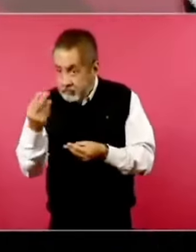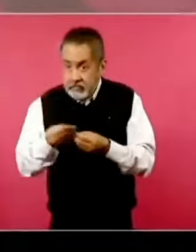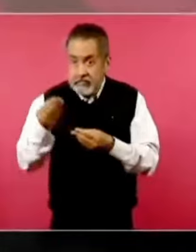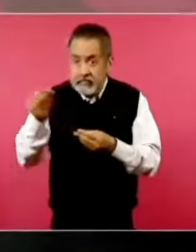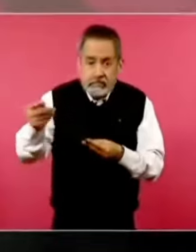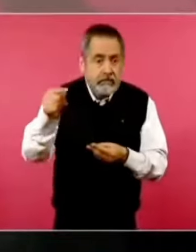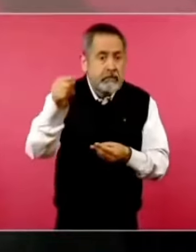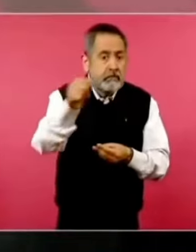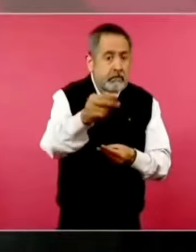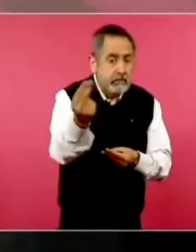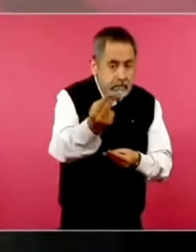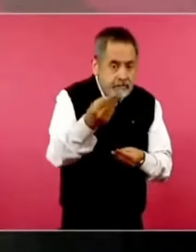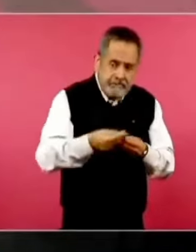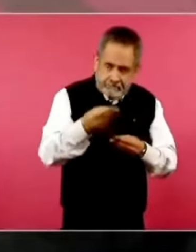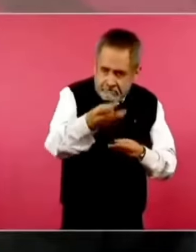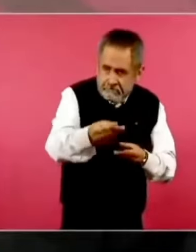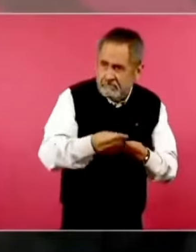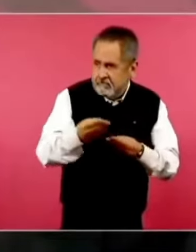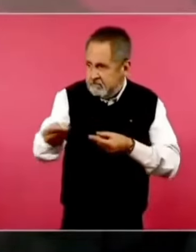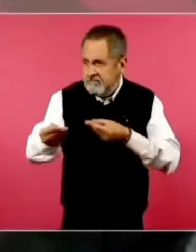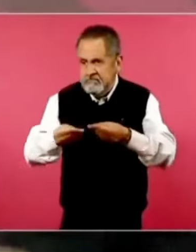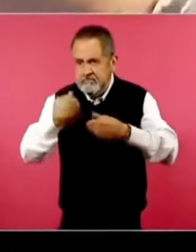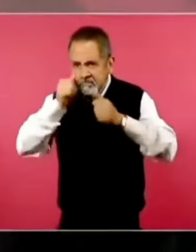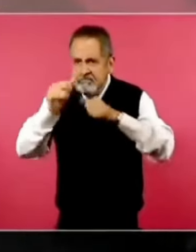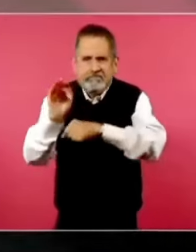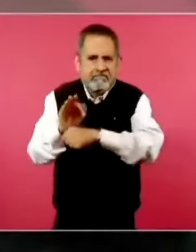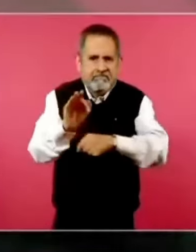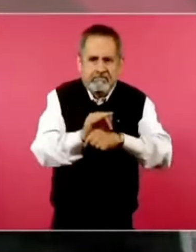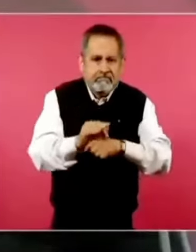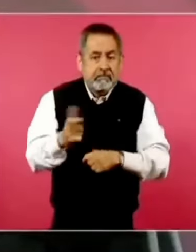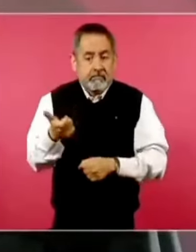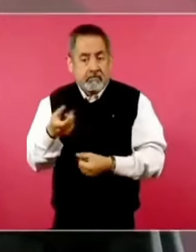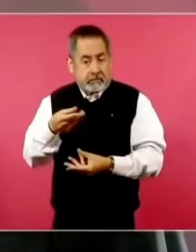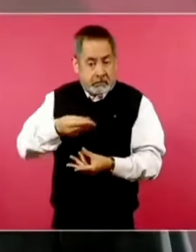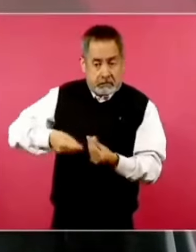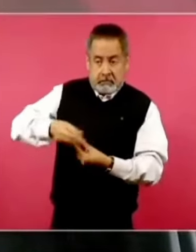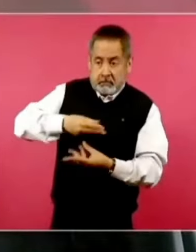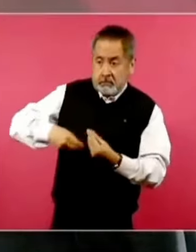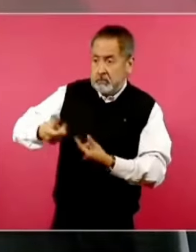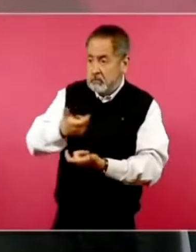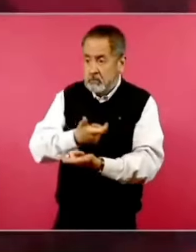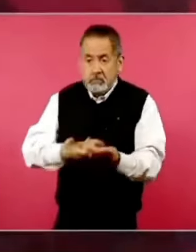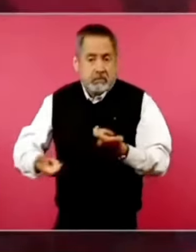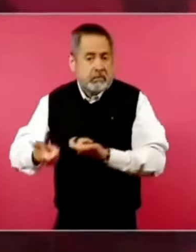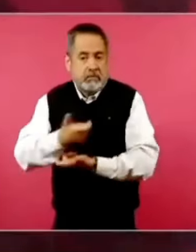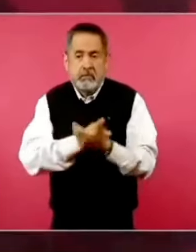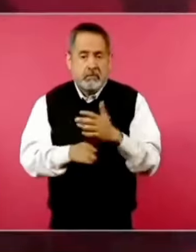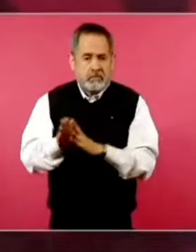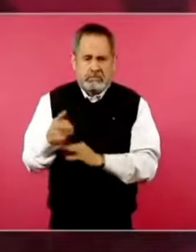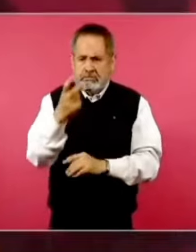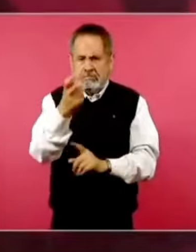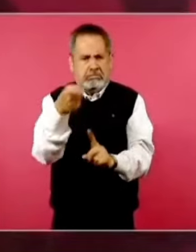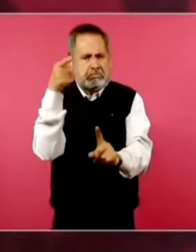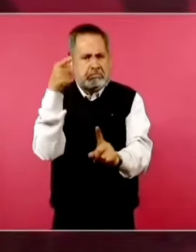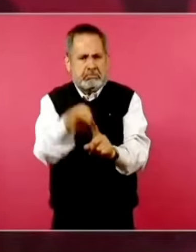atender las necesidades del pueblo y reactivar la economía. Esa es la fórmula.